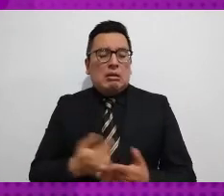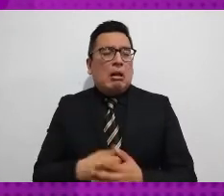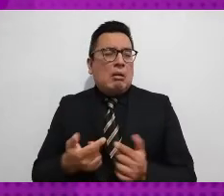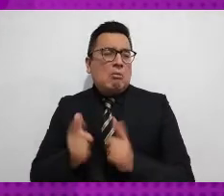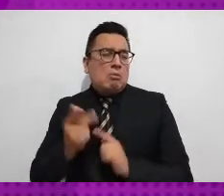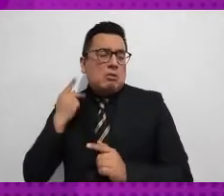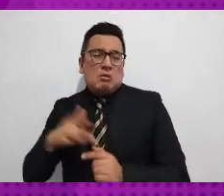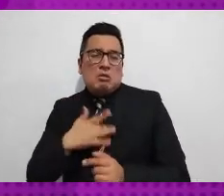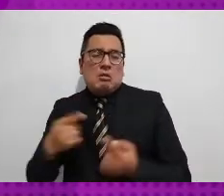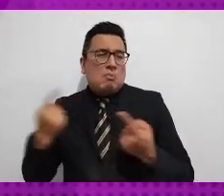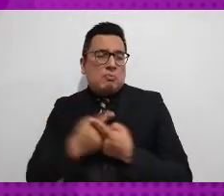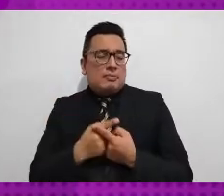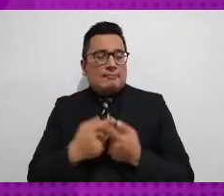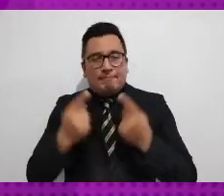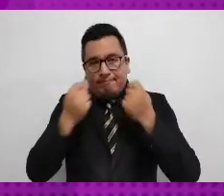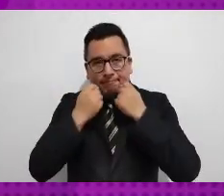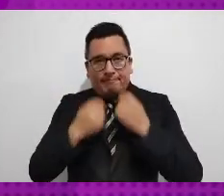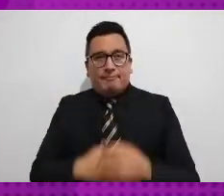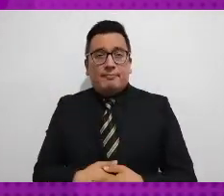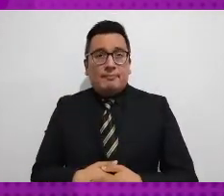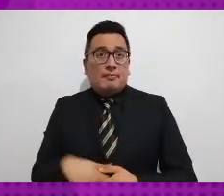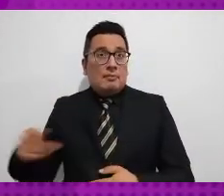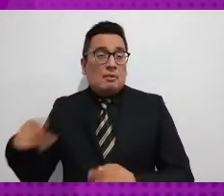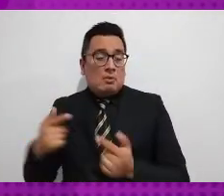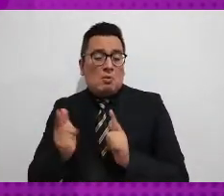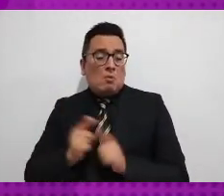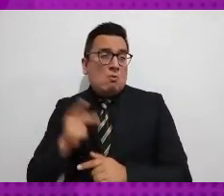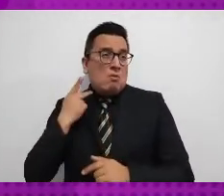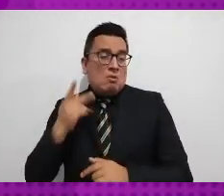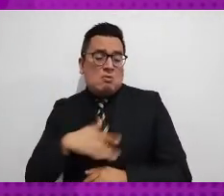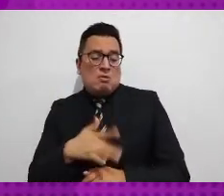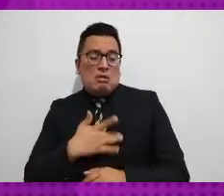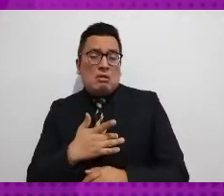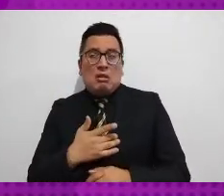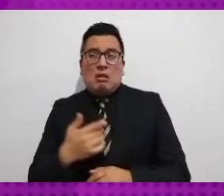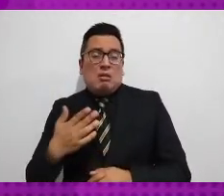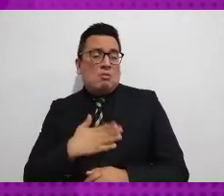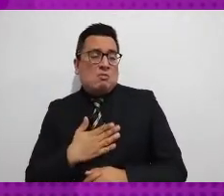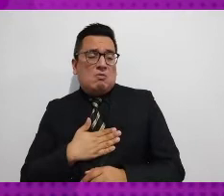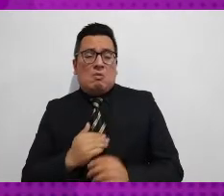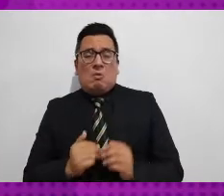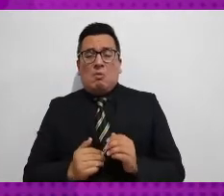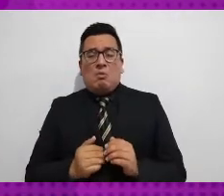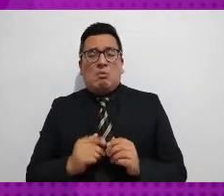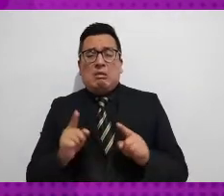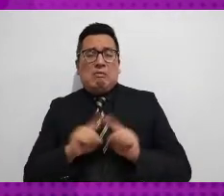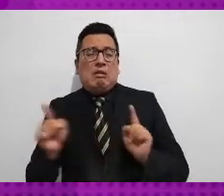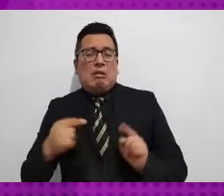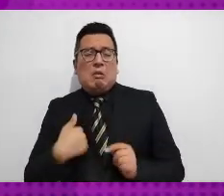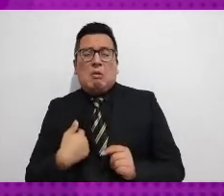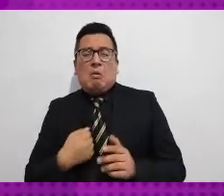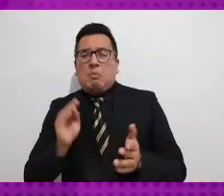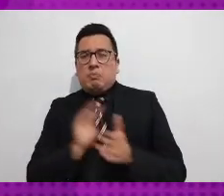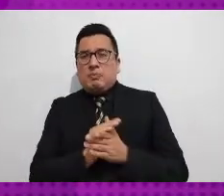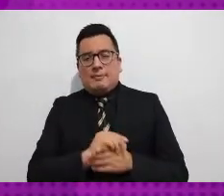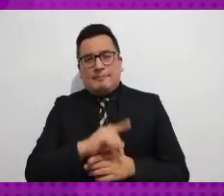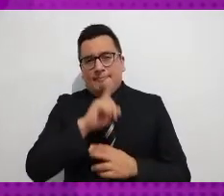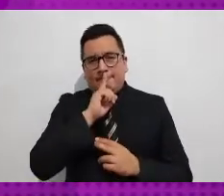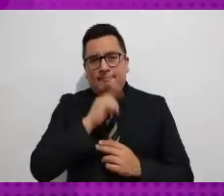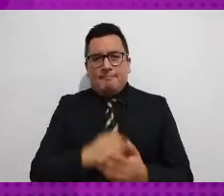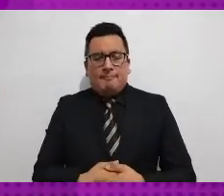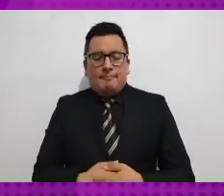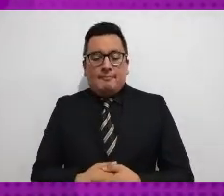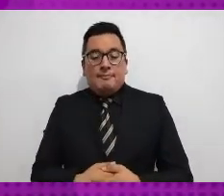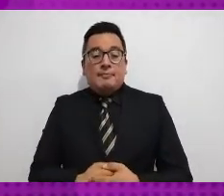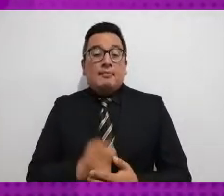decir, las ideologías de los partidos no pueden estar por encima del principio de igualdad y no discriminación. Por lo tanto, pues